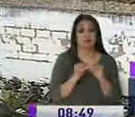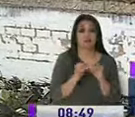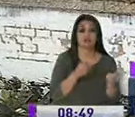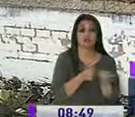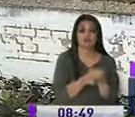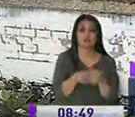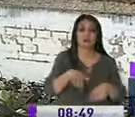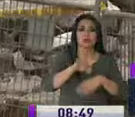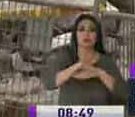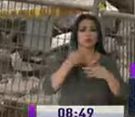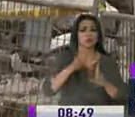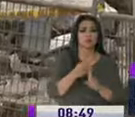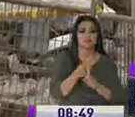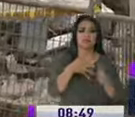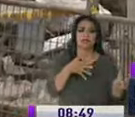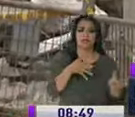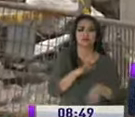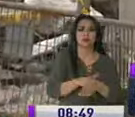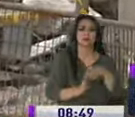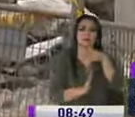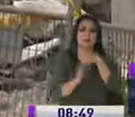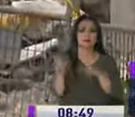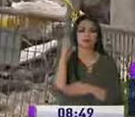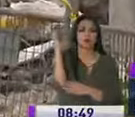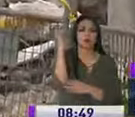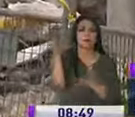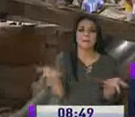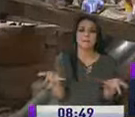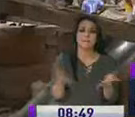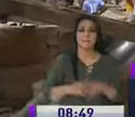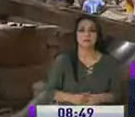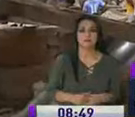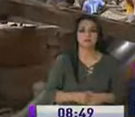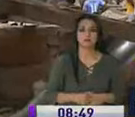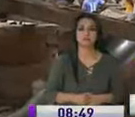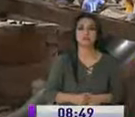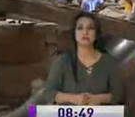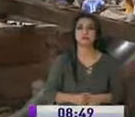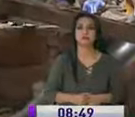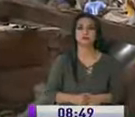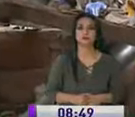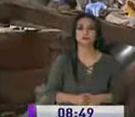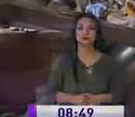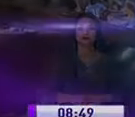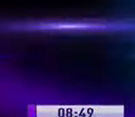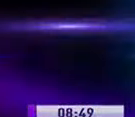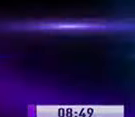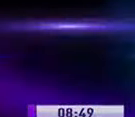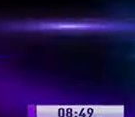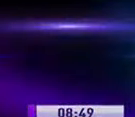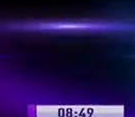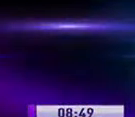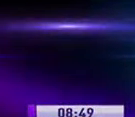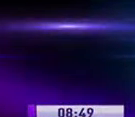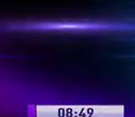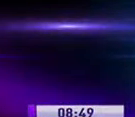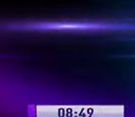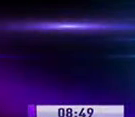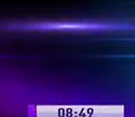tener problemas en Colombia, no se diga en Ecuador por los inconvenientes en la frontera. Debemos los